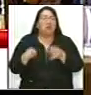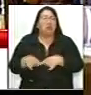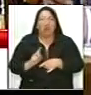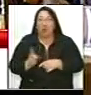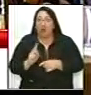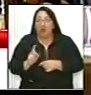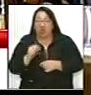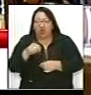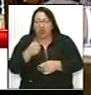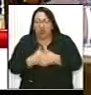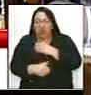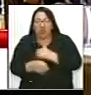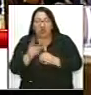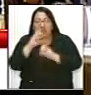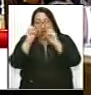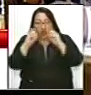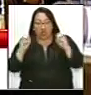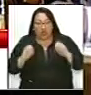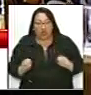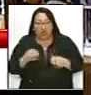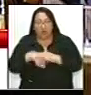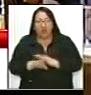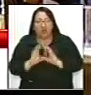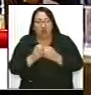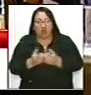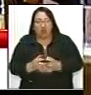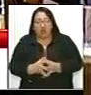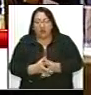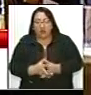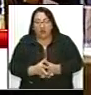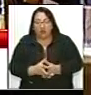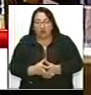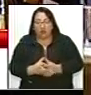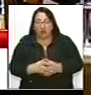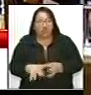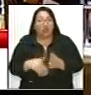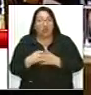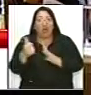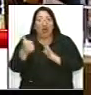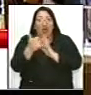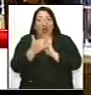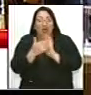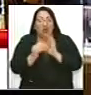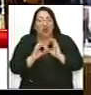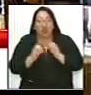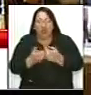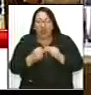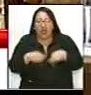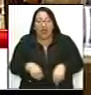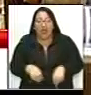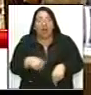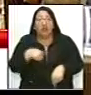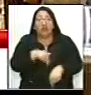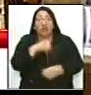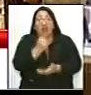Está dentro del organigrama del Congreso. Incluso toda agenda que llevamos al Congreso, acá la